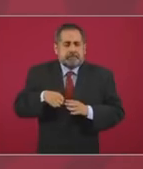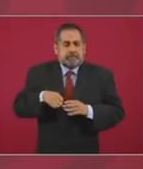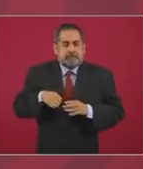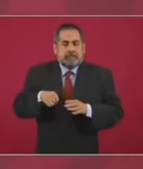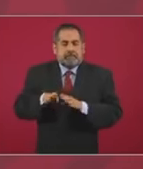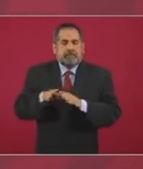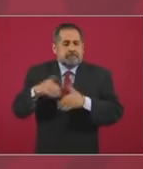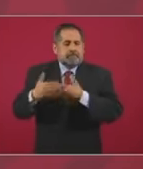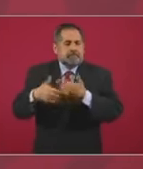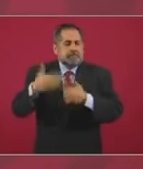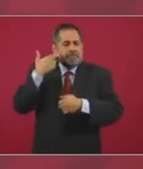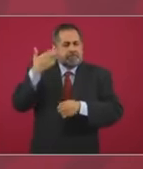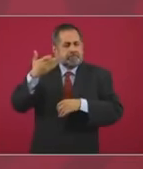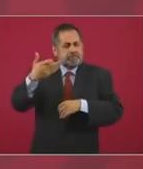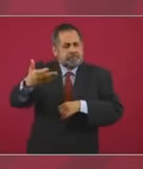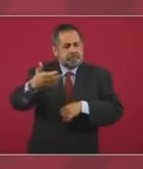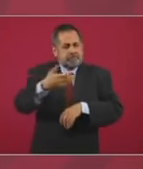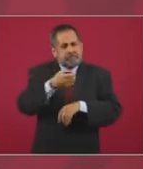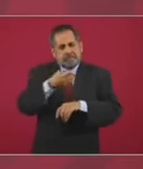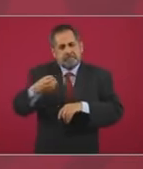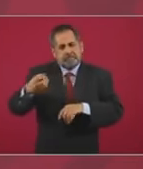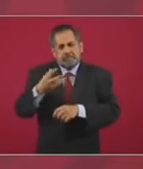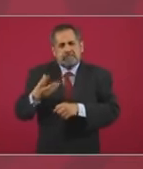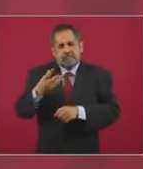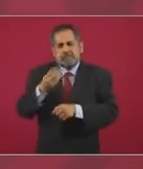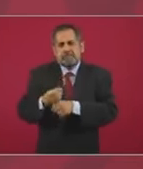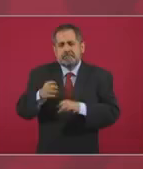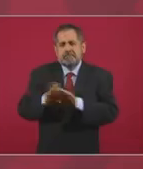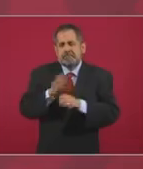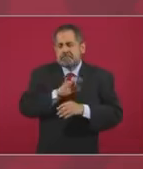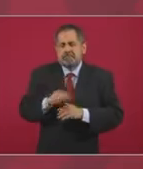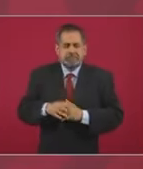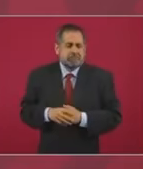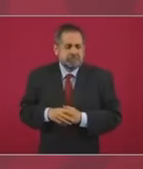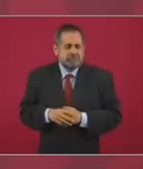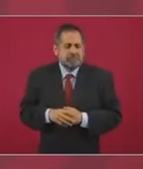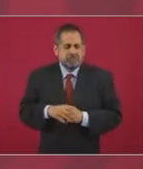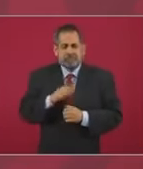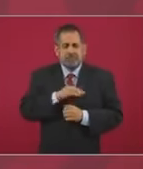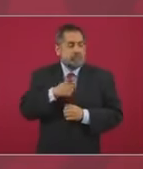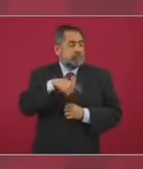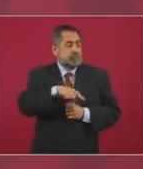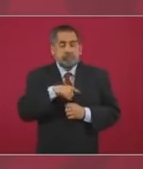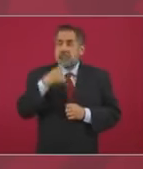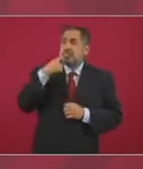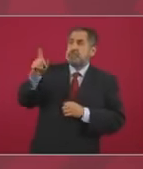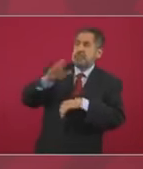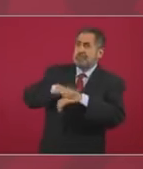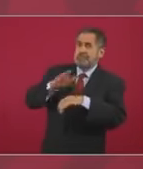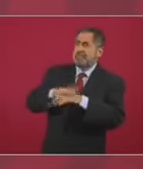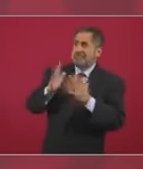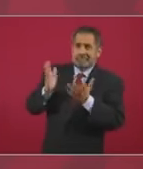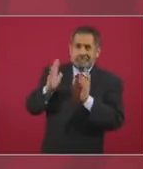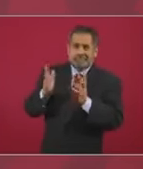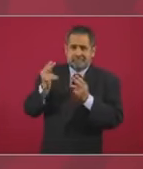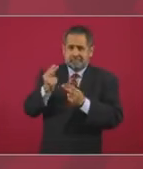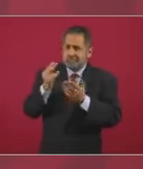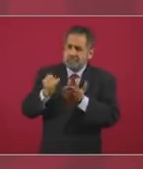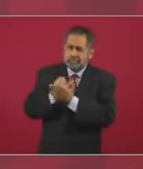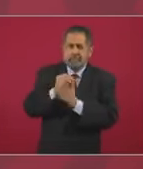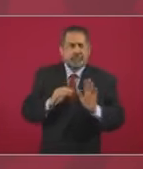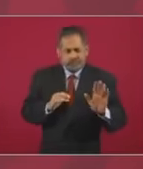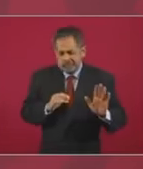se va a resolver. Eso le podría yo decir a quienes están demandando ya una